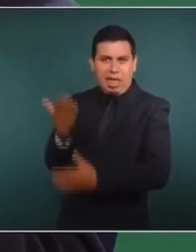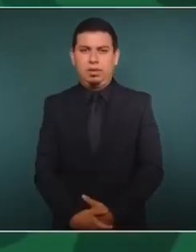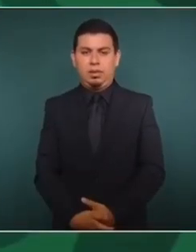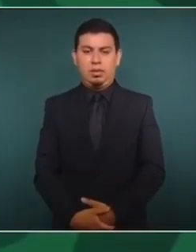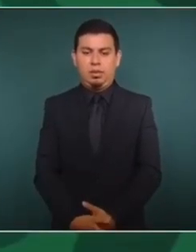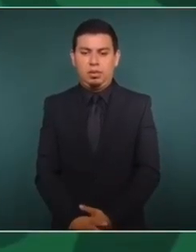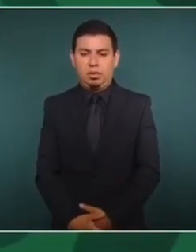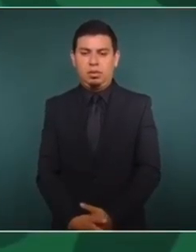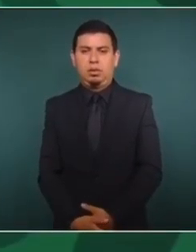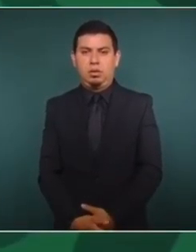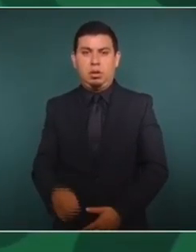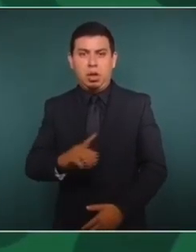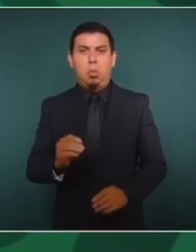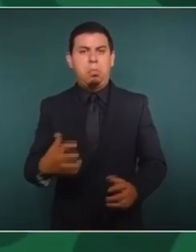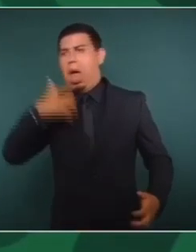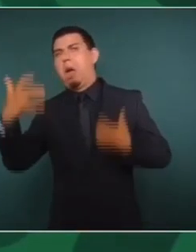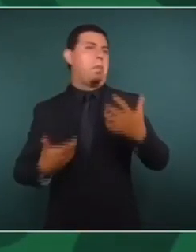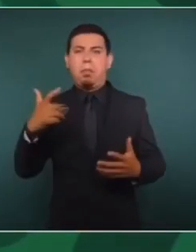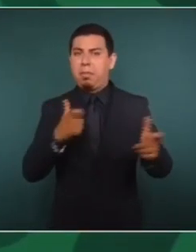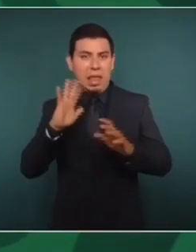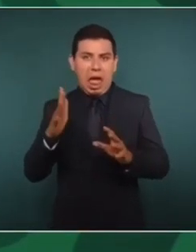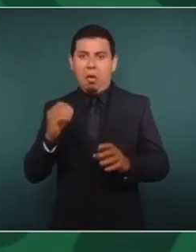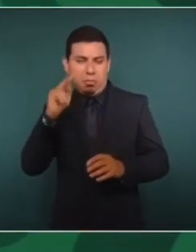claro. Alzó nada más las cejas.